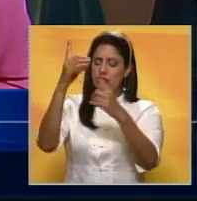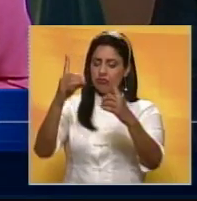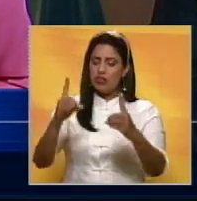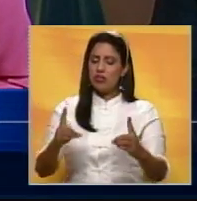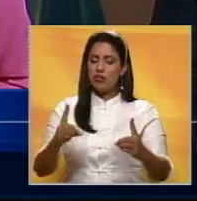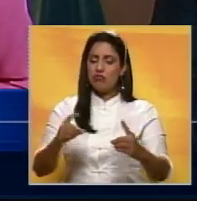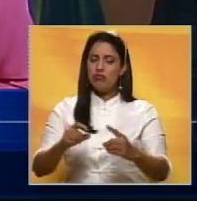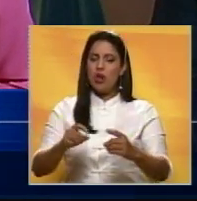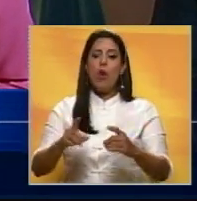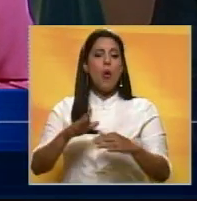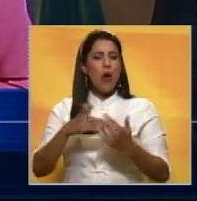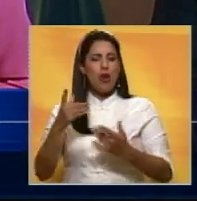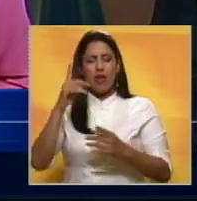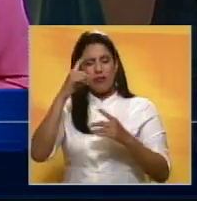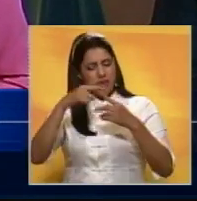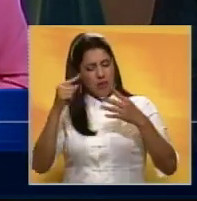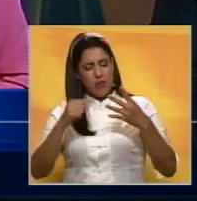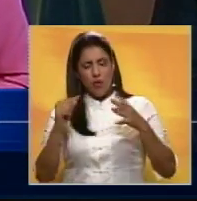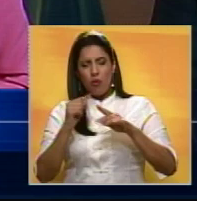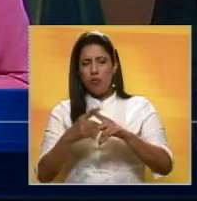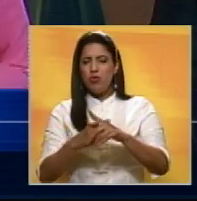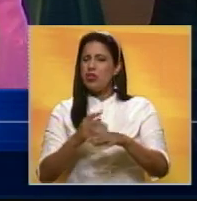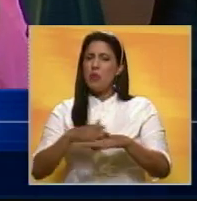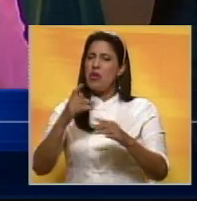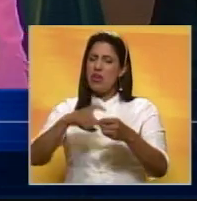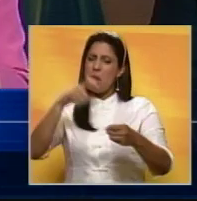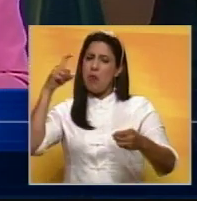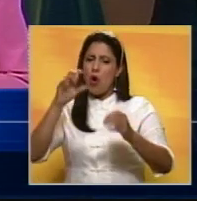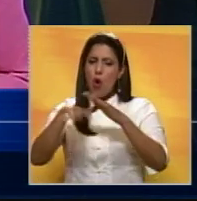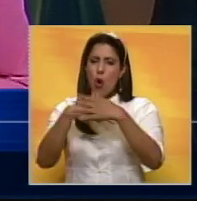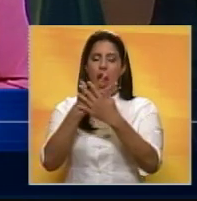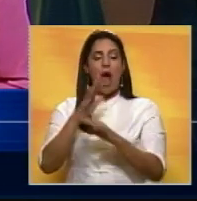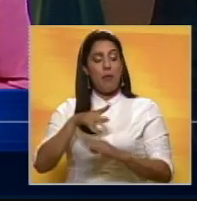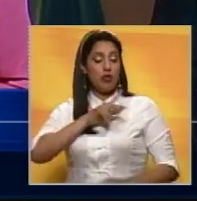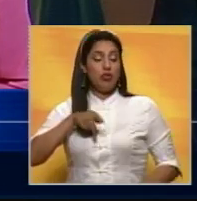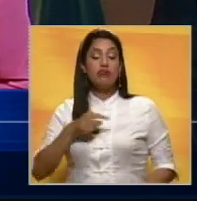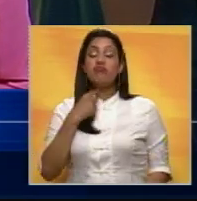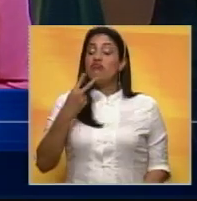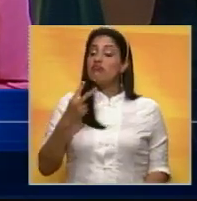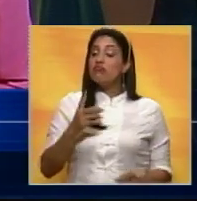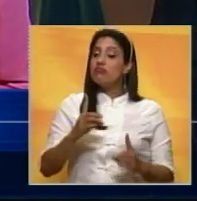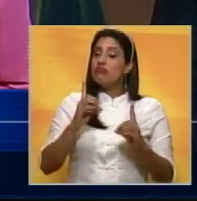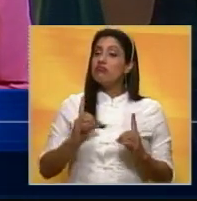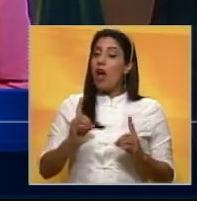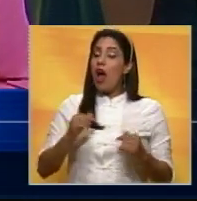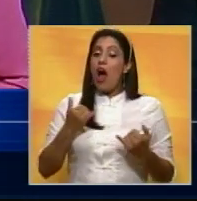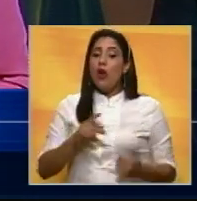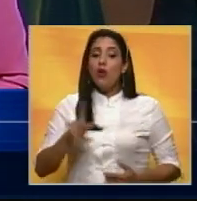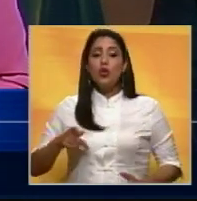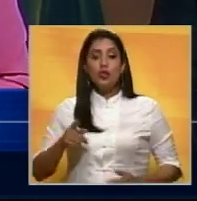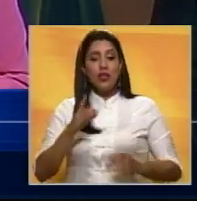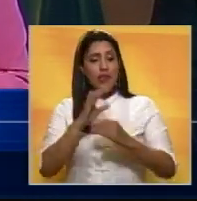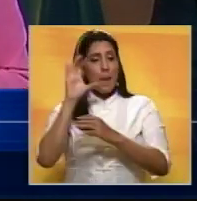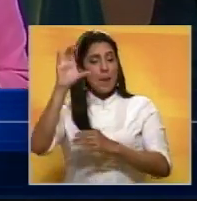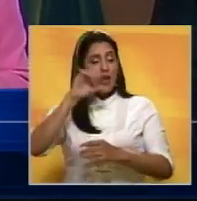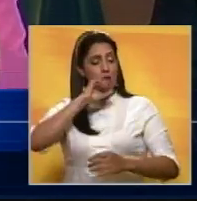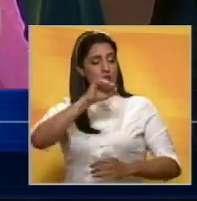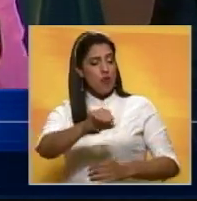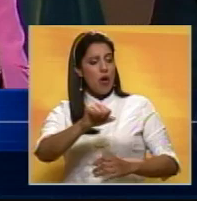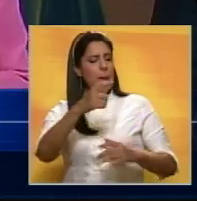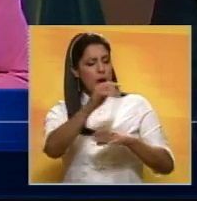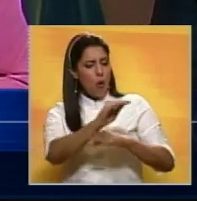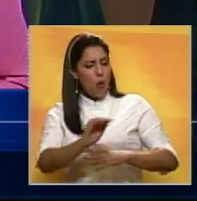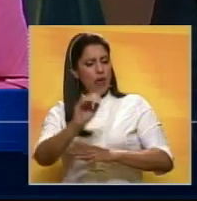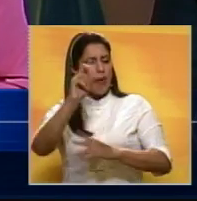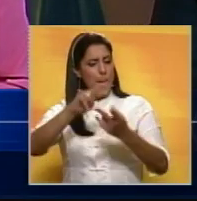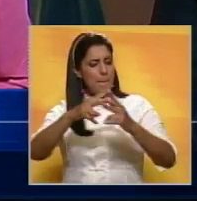tomado. Por muchas razones. Lo hicimos por dignidad, lo hicimos por la patria, lo hicimos para